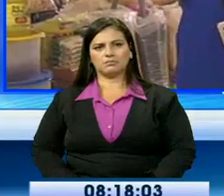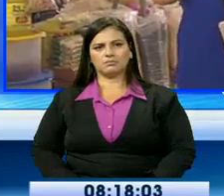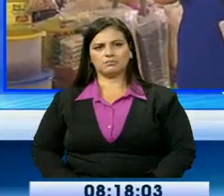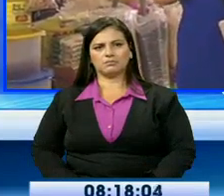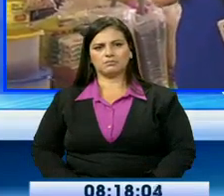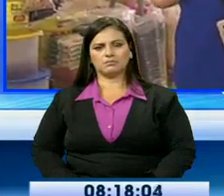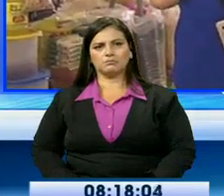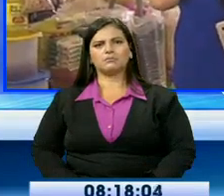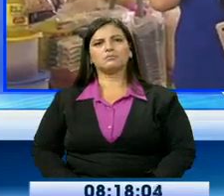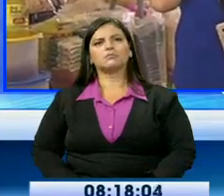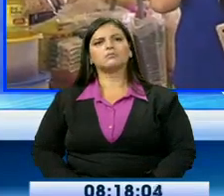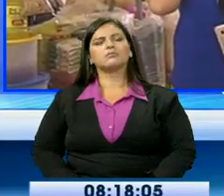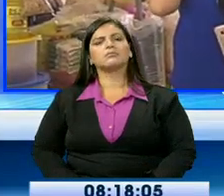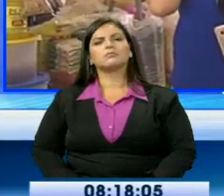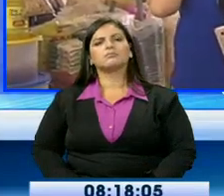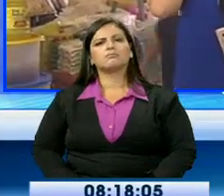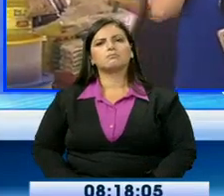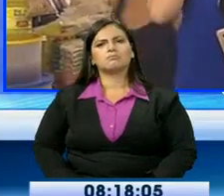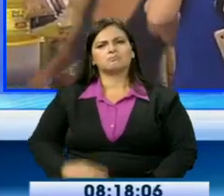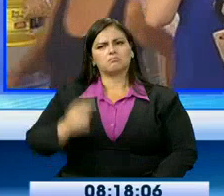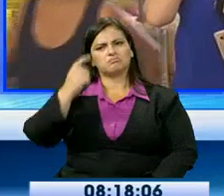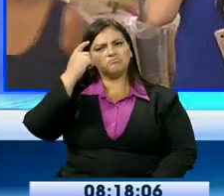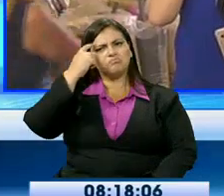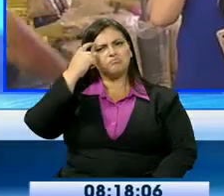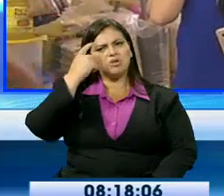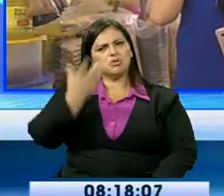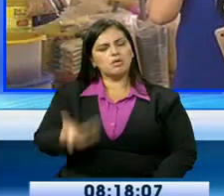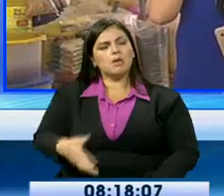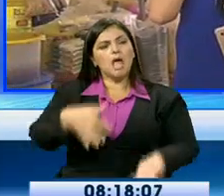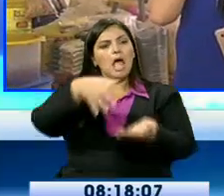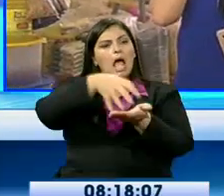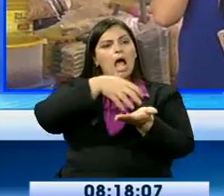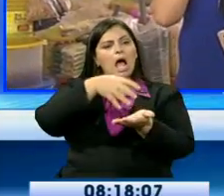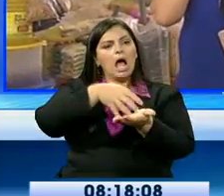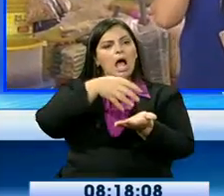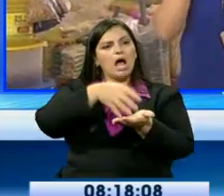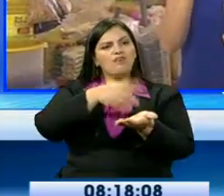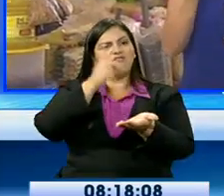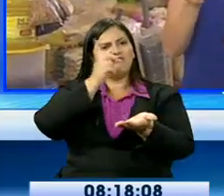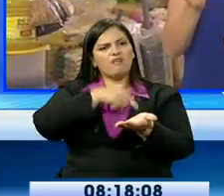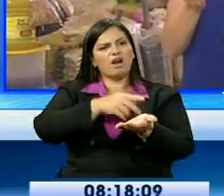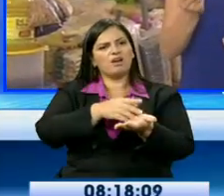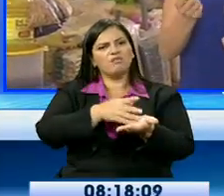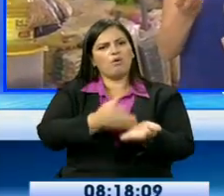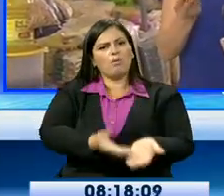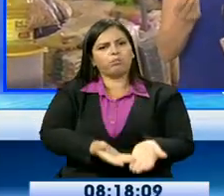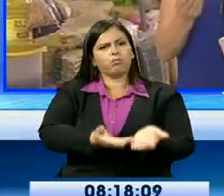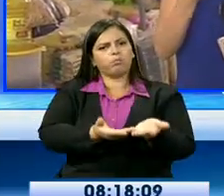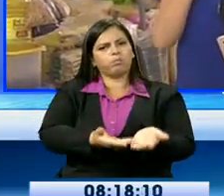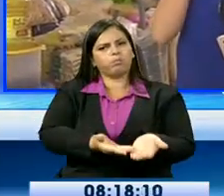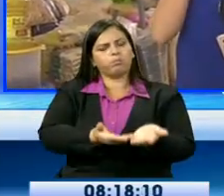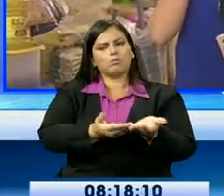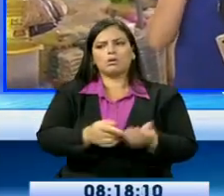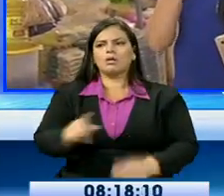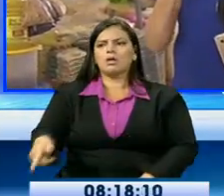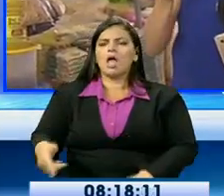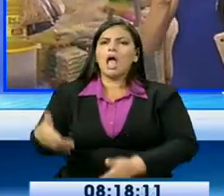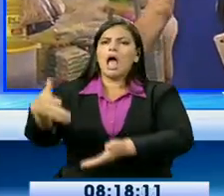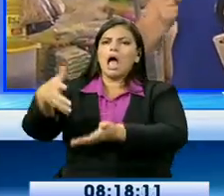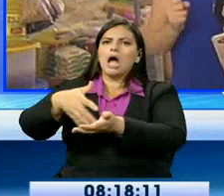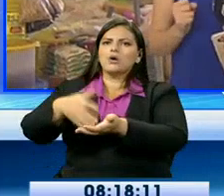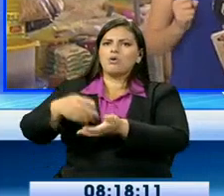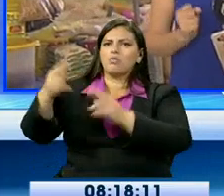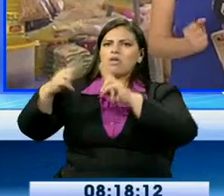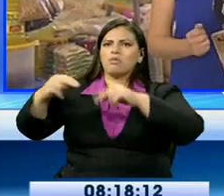Claro. Tiene que ser al verlo o al tocarlo, ver la diferencia. No, el volumen es igual. Una libra de plomo es igual a una libra de